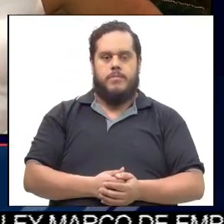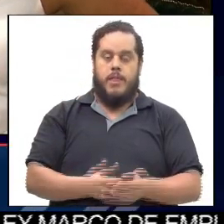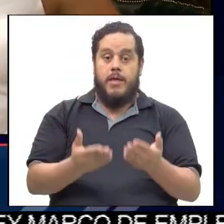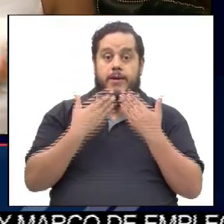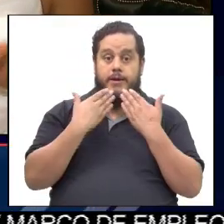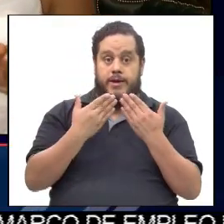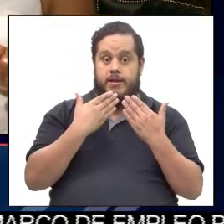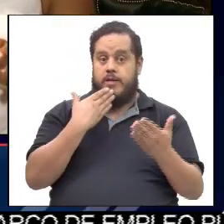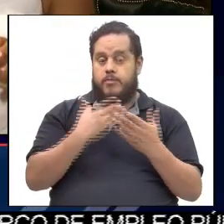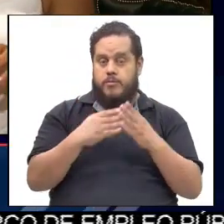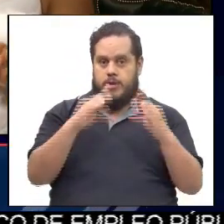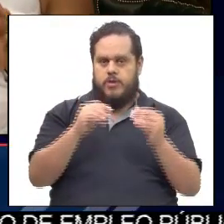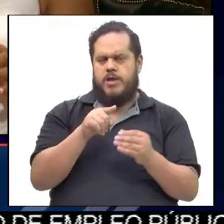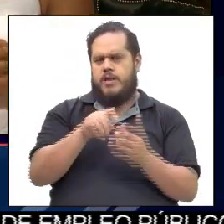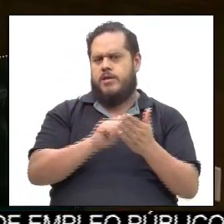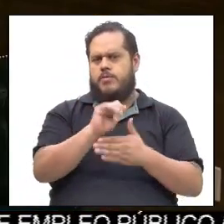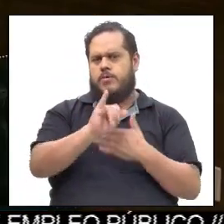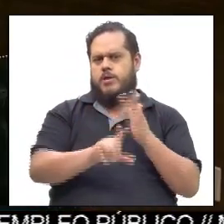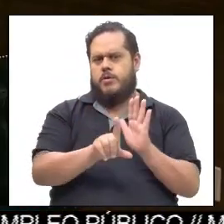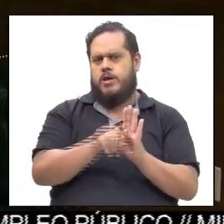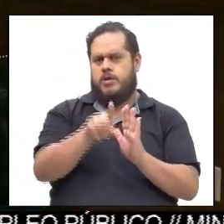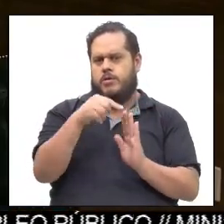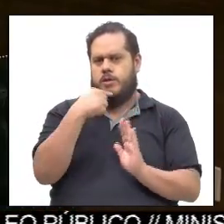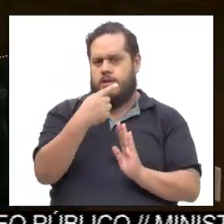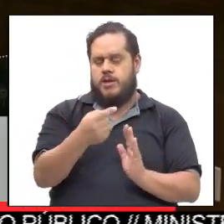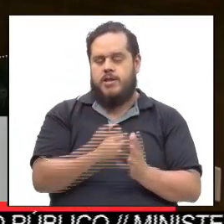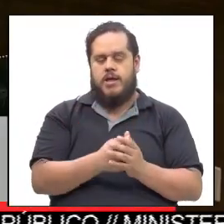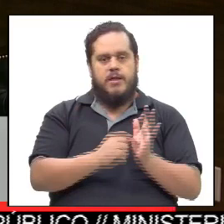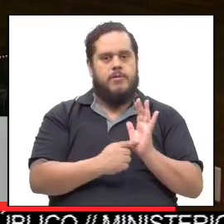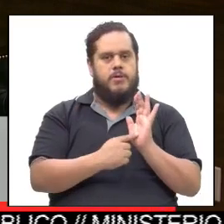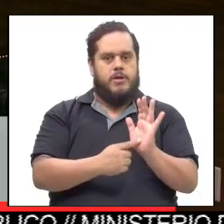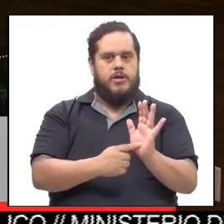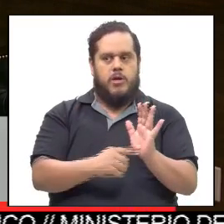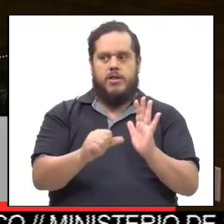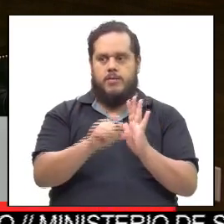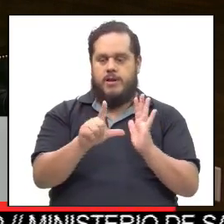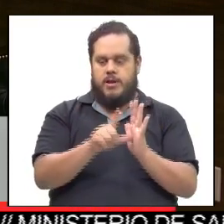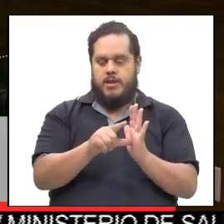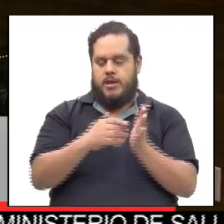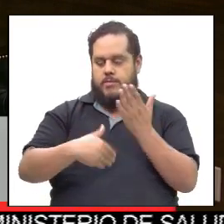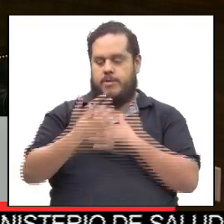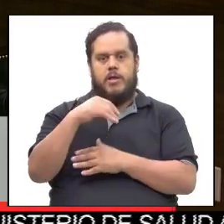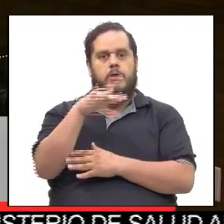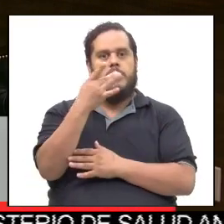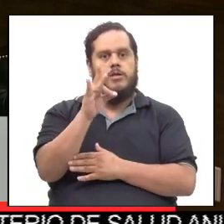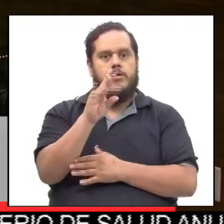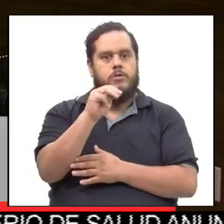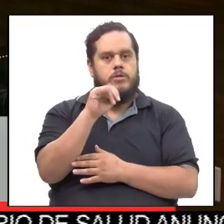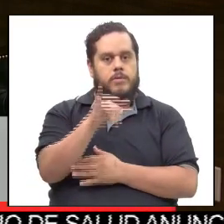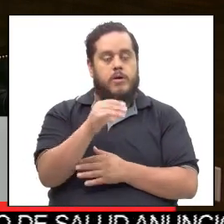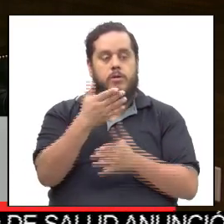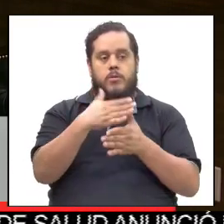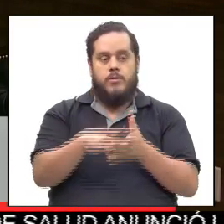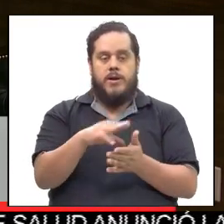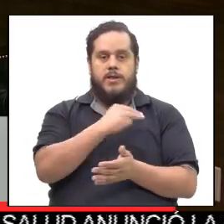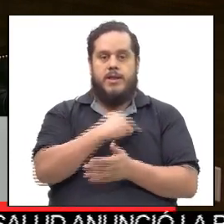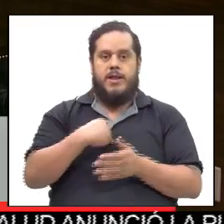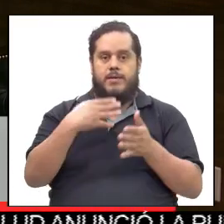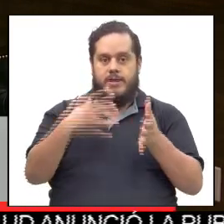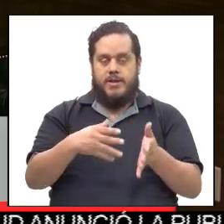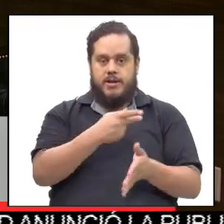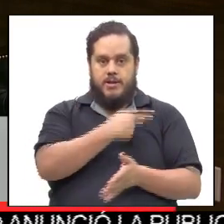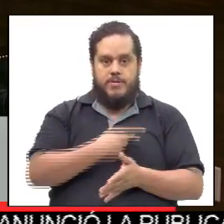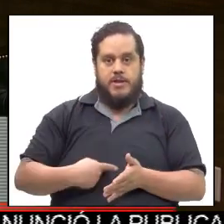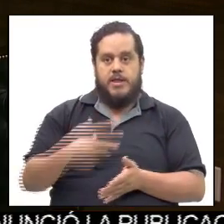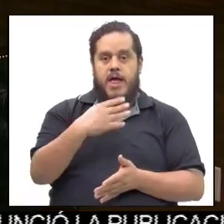gracias. Muy buenas noches. Este proyecto de ley que usted menciona se presentó a la corriente legislativa el pasado 18 de mayo por parte de la ministra de la Presidencia